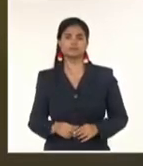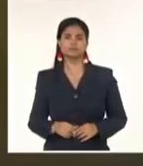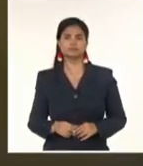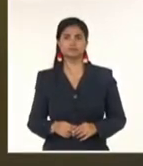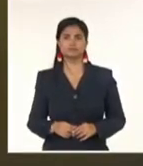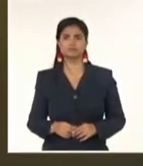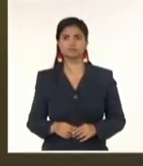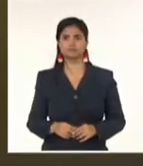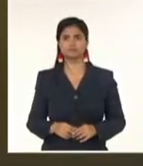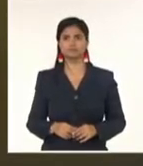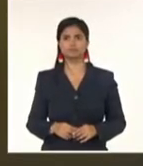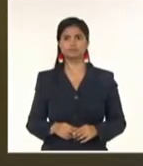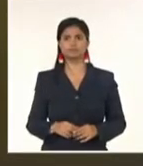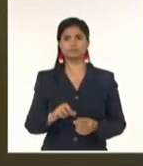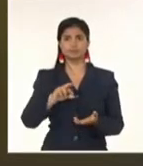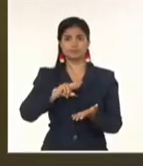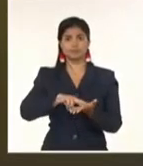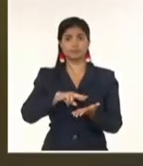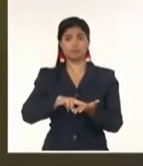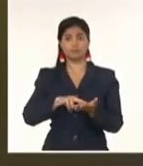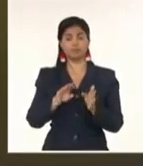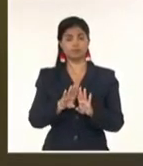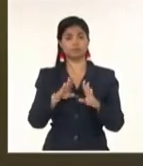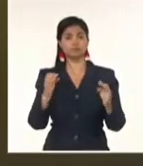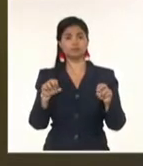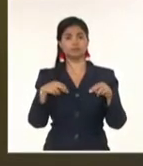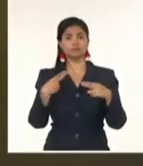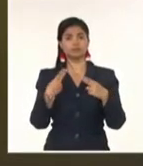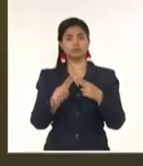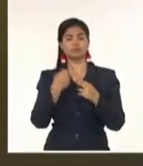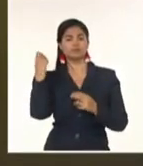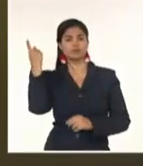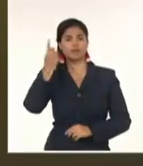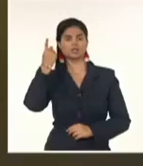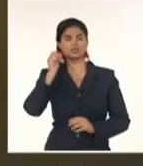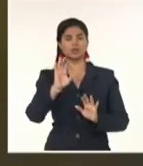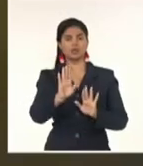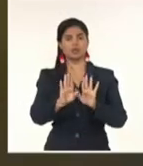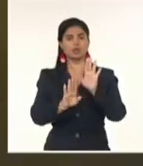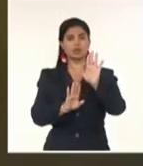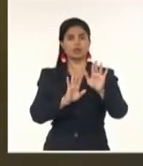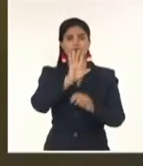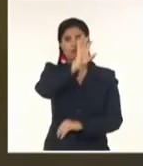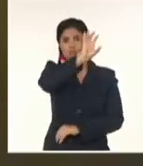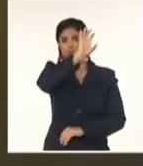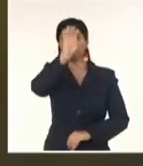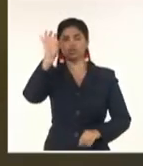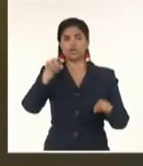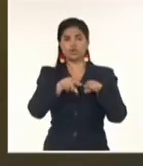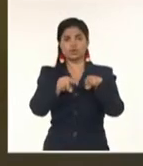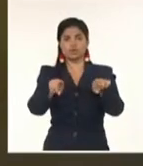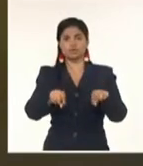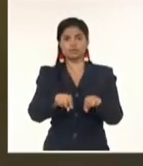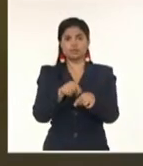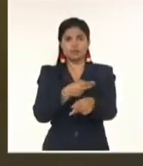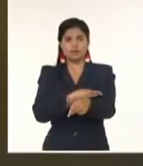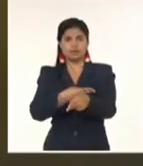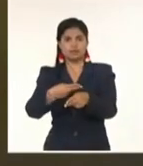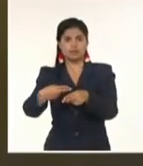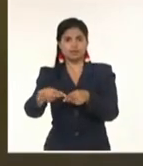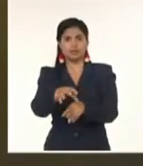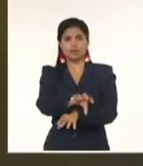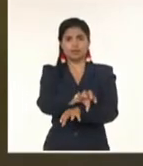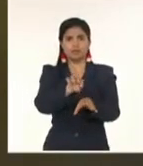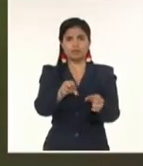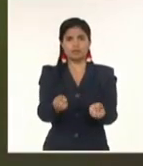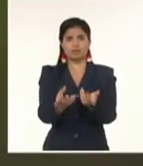Y este martes sesionó el encuentro de la Red Nacional de Museos y Salas de Historia Natural, Naturet. La cita tuvo lugar en el Centro de